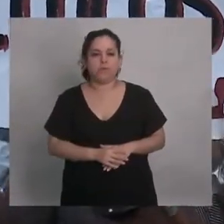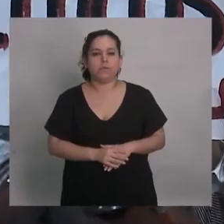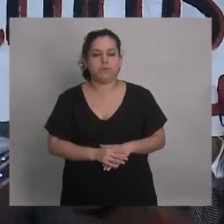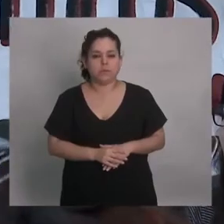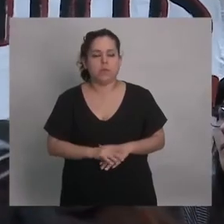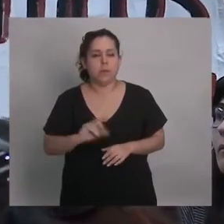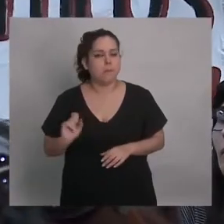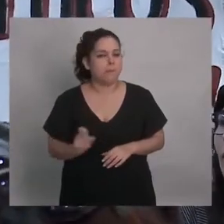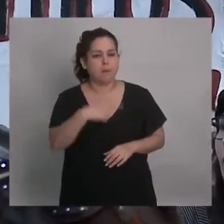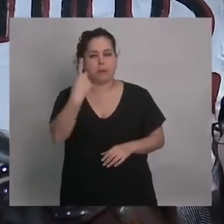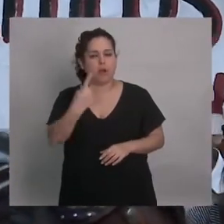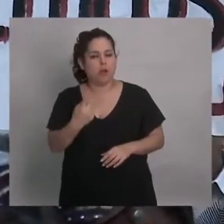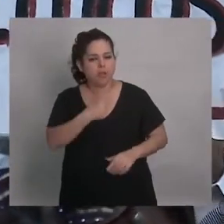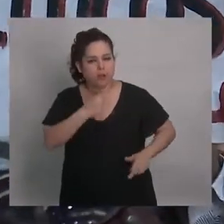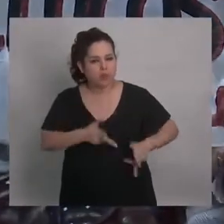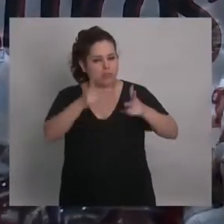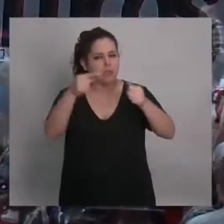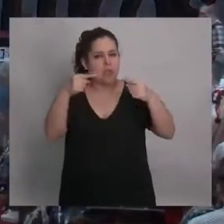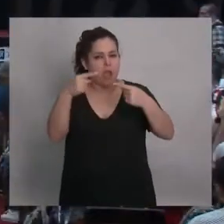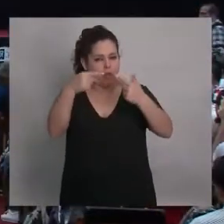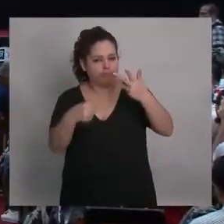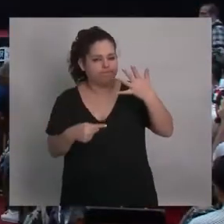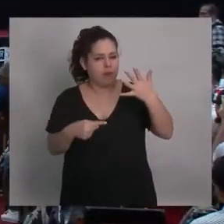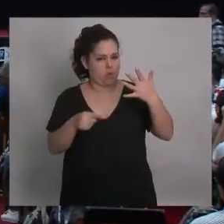primero quiero señalar algunas cosas